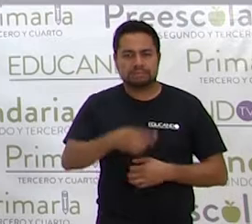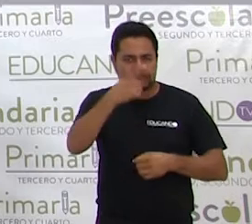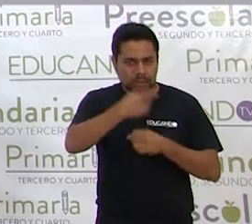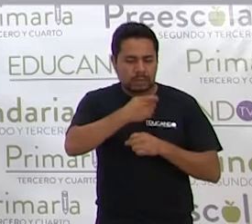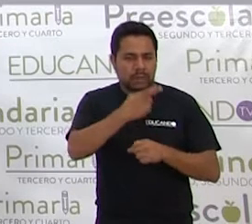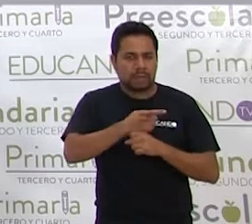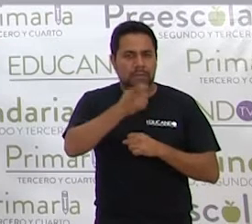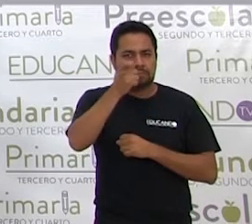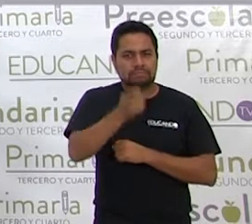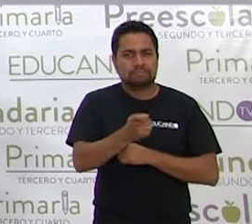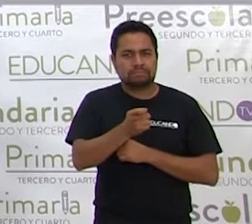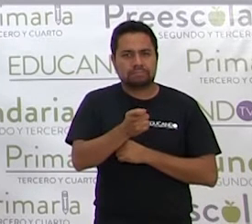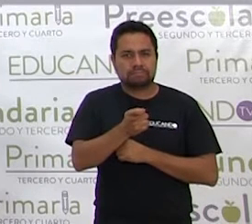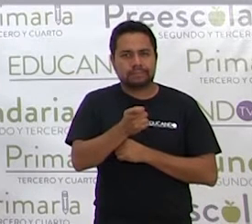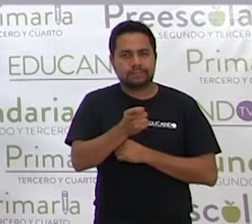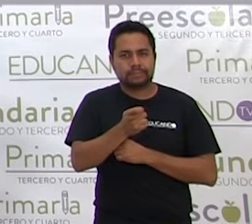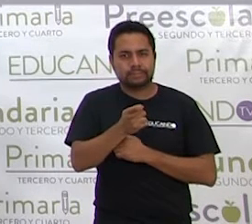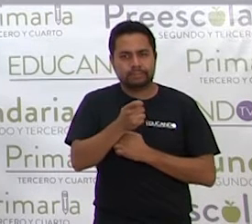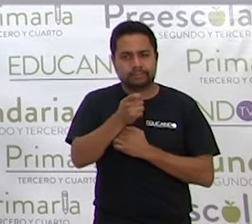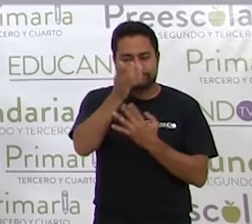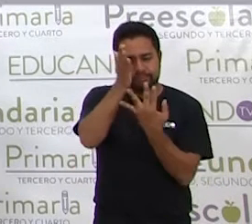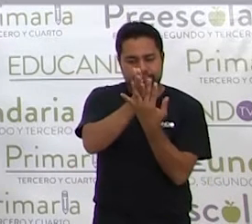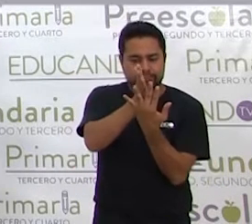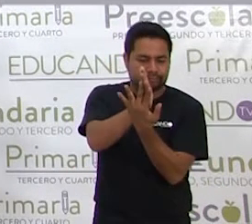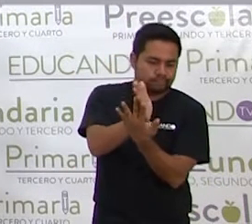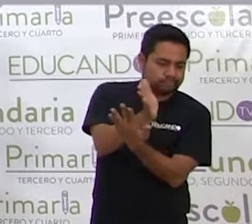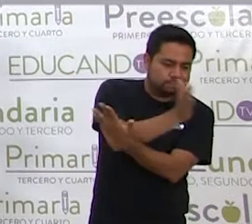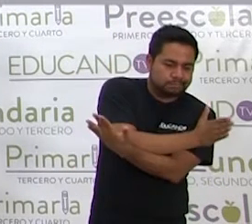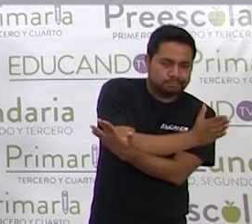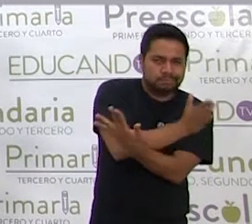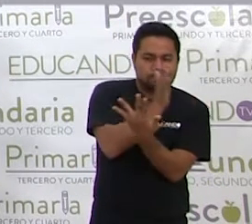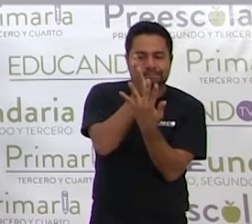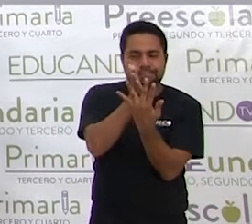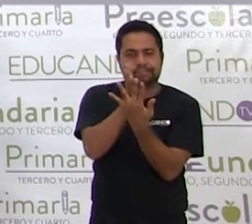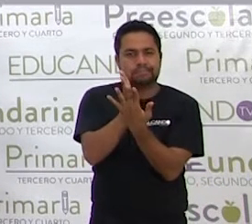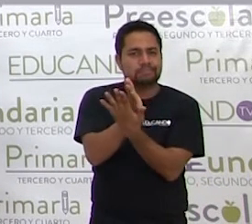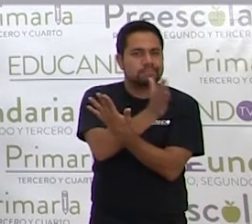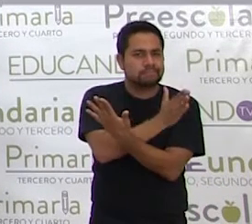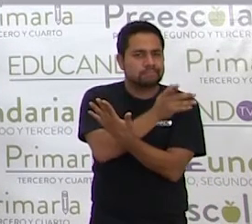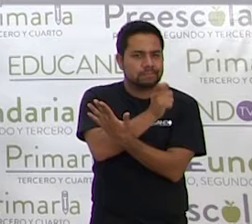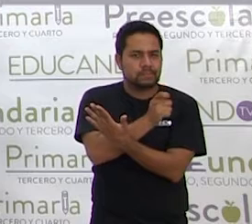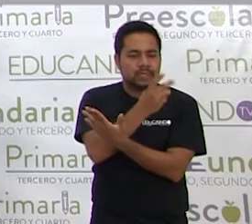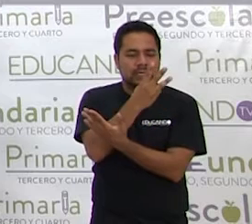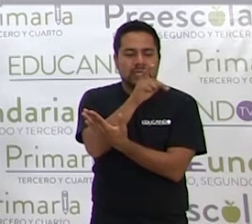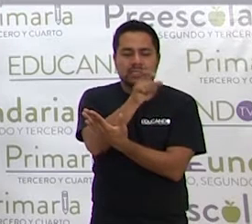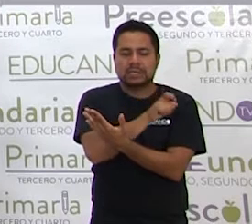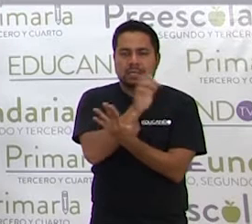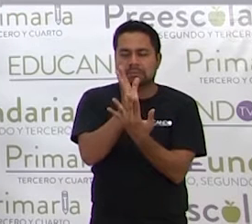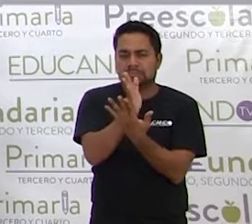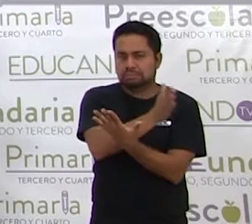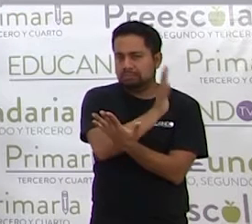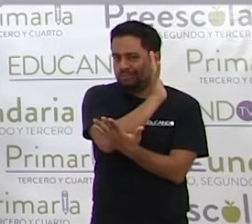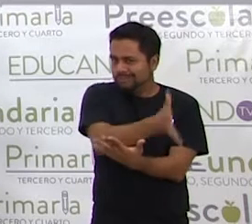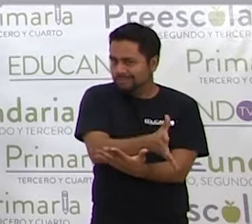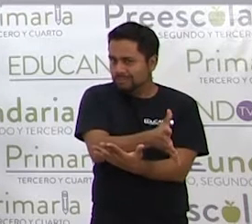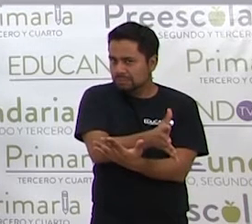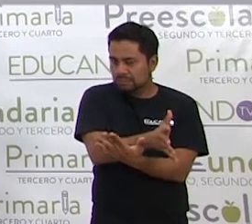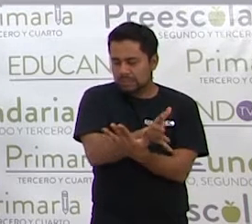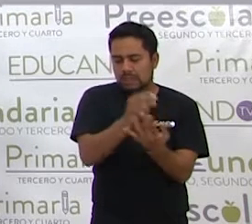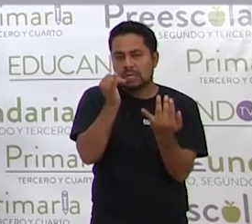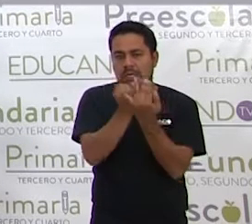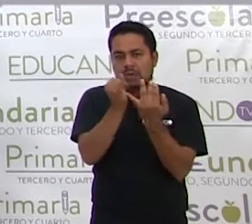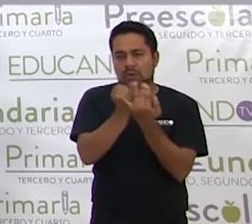en el primer término si 3 x 3 x igual